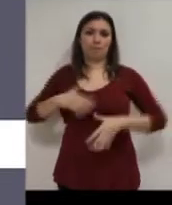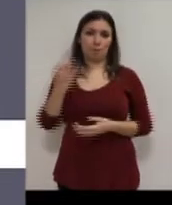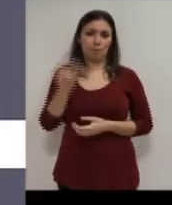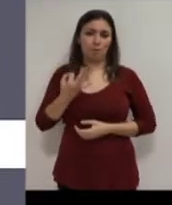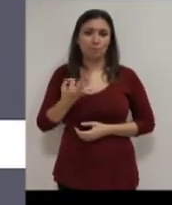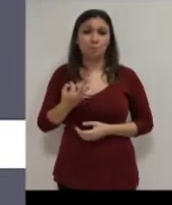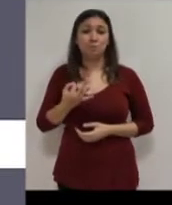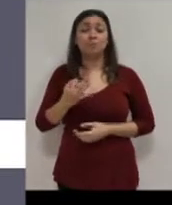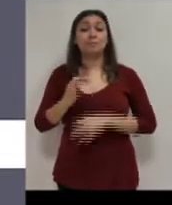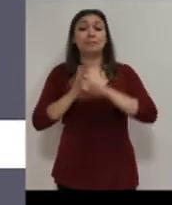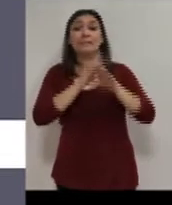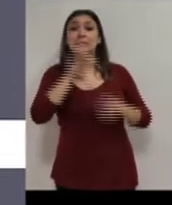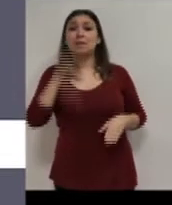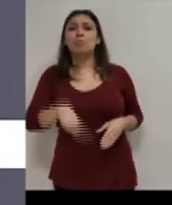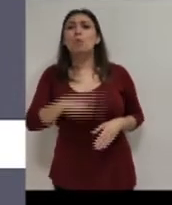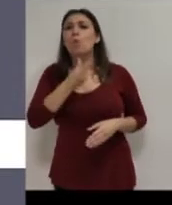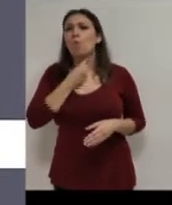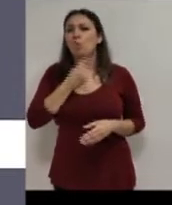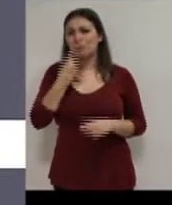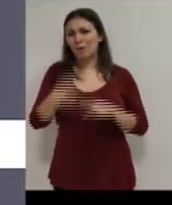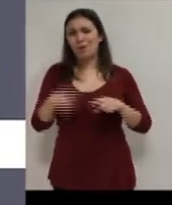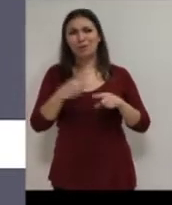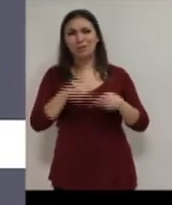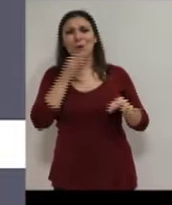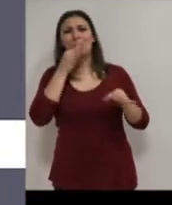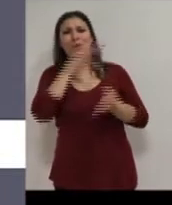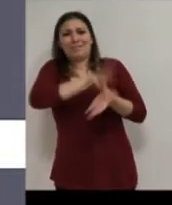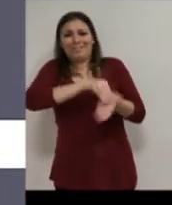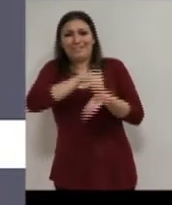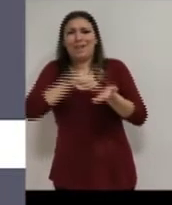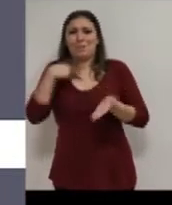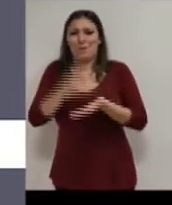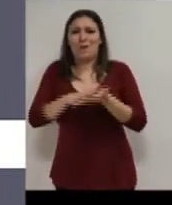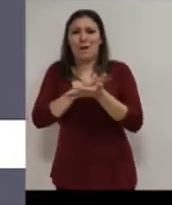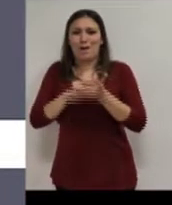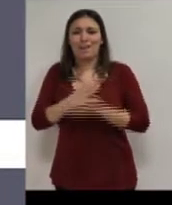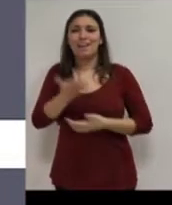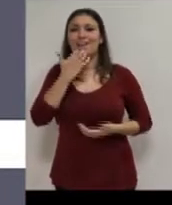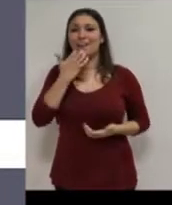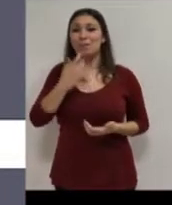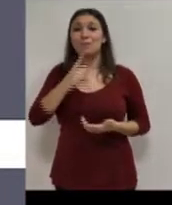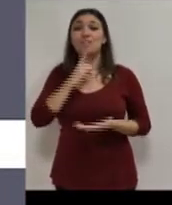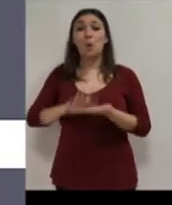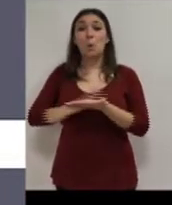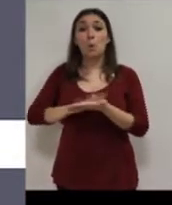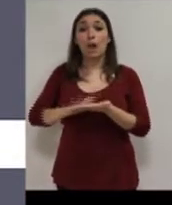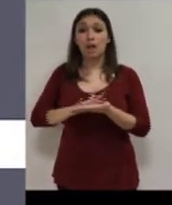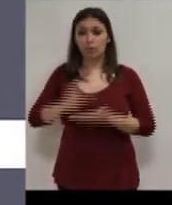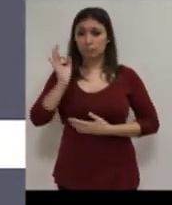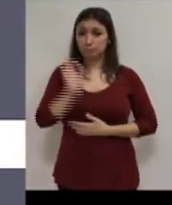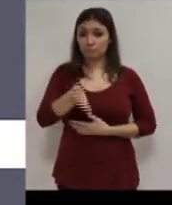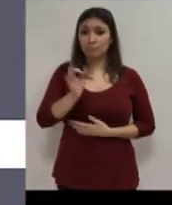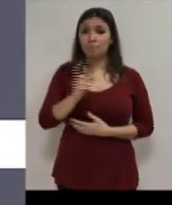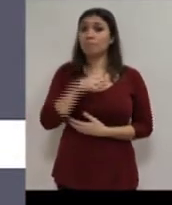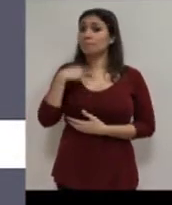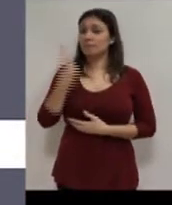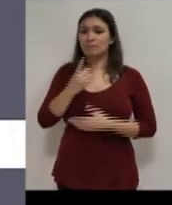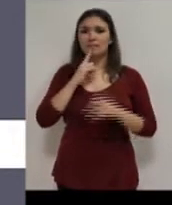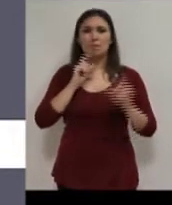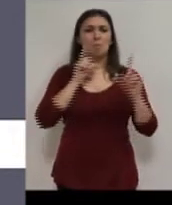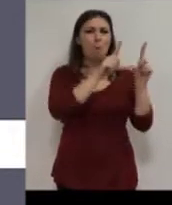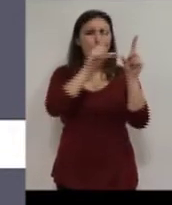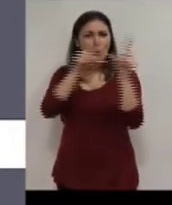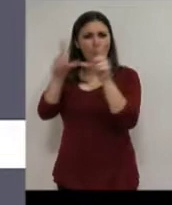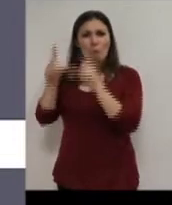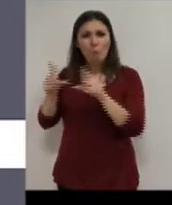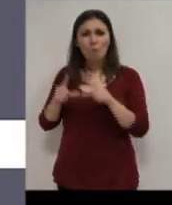creo, simultáneamente. También me ha gustado bastante muchas más cosas que ya iremos hablando. Por ejemplo, lo que ha dicho respecto al braille, que